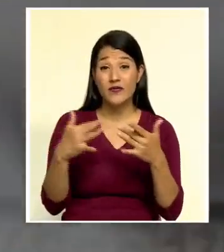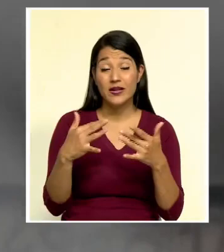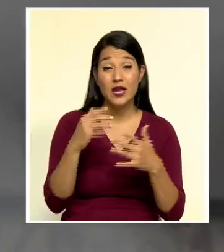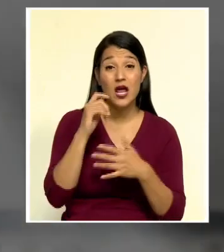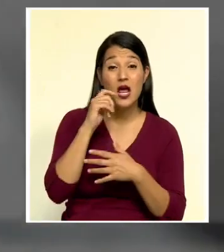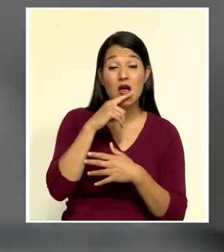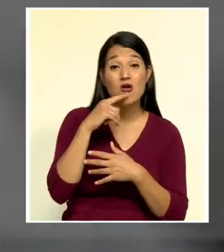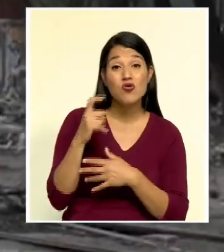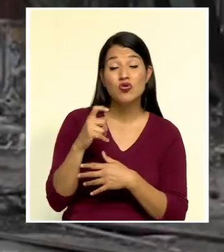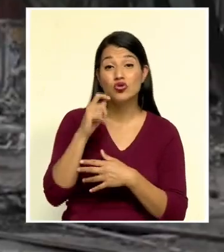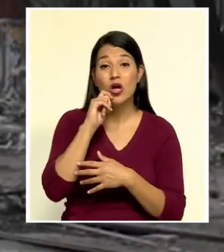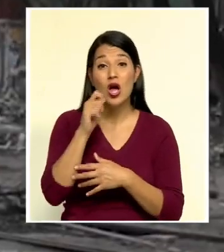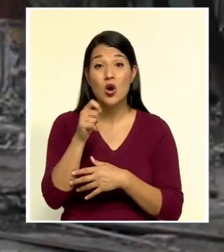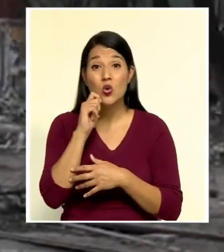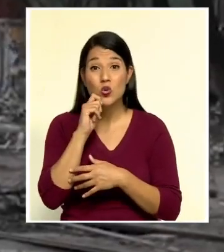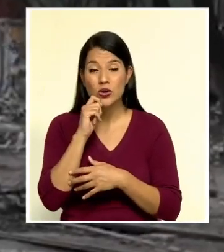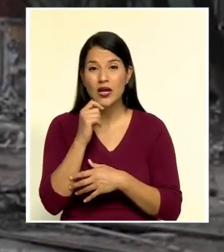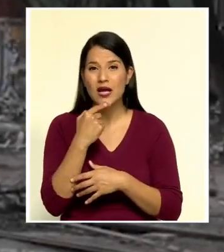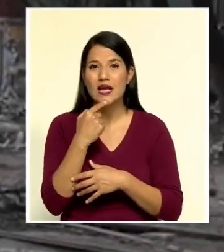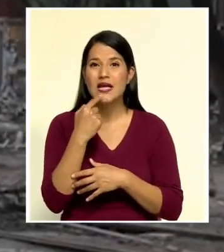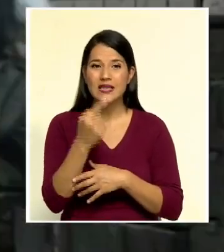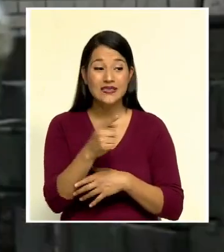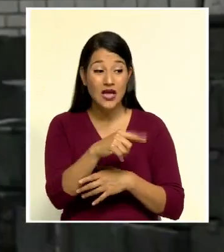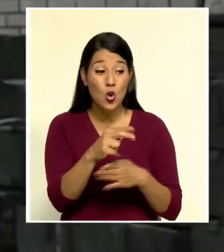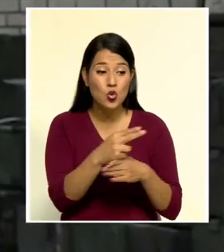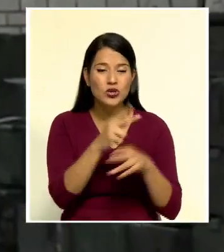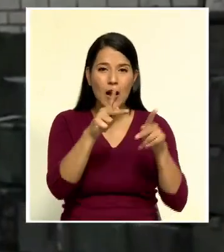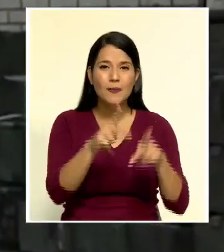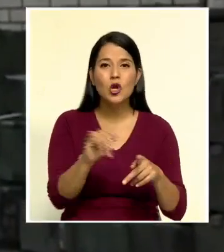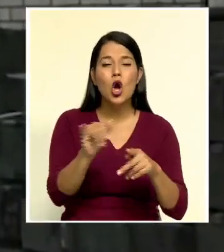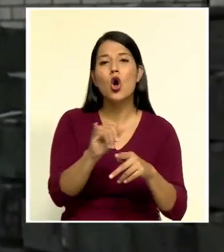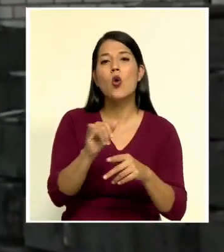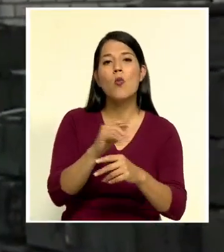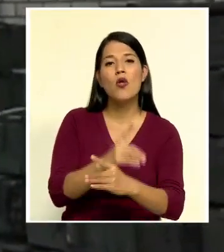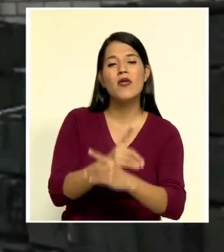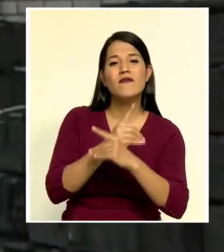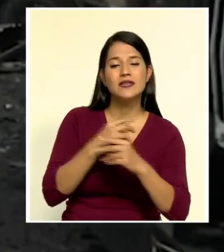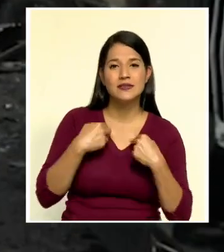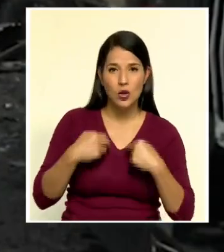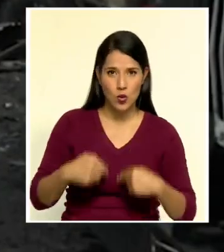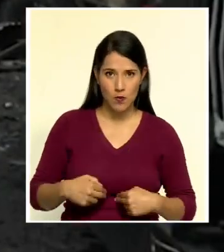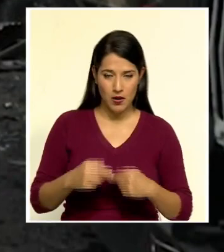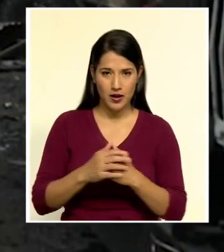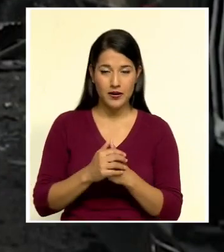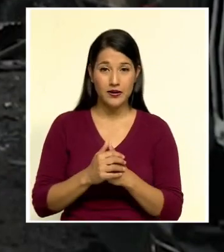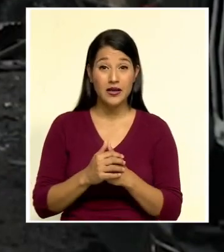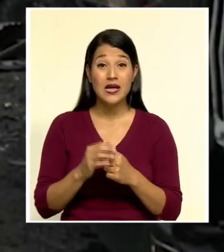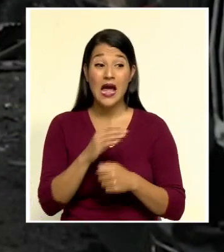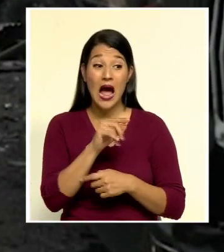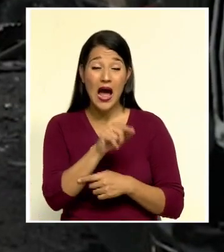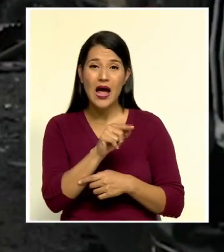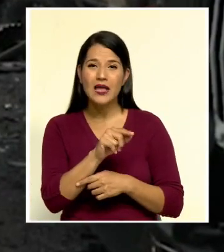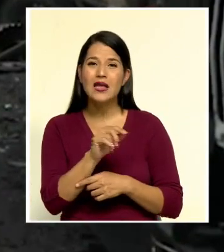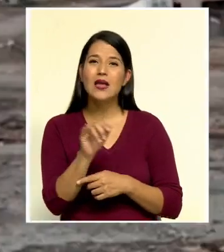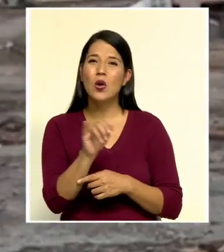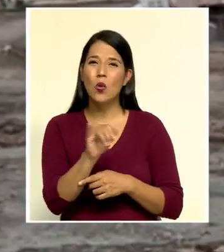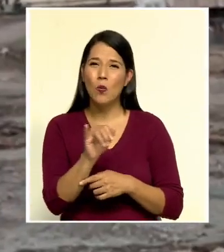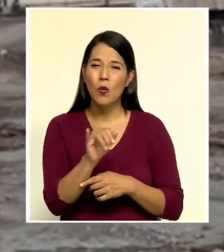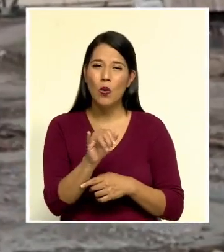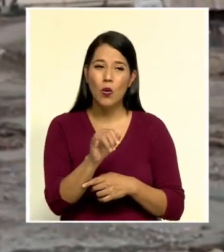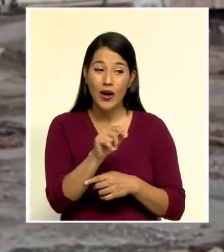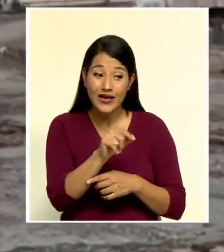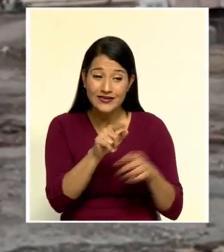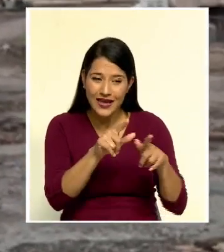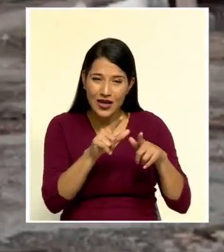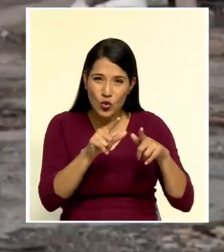usando a los civiles atrapados en Azovstal como escudos humanos. La planta siderúrgica se ha convertido sin quererlo en el símbolo de la resistencia ucraniana